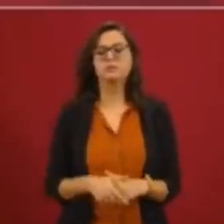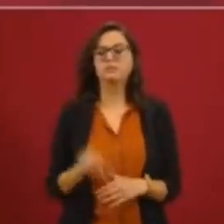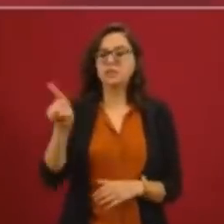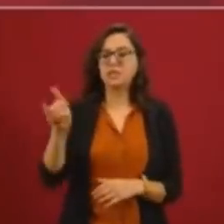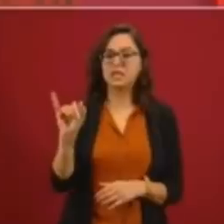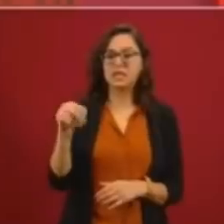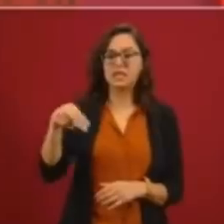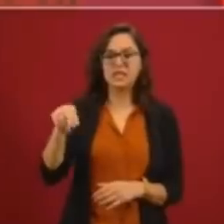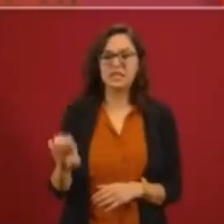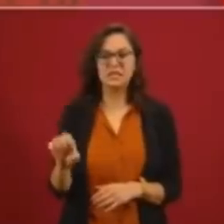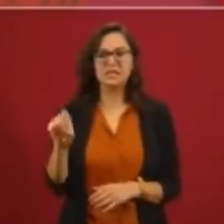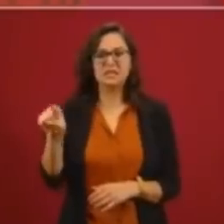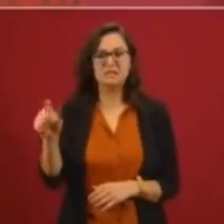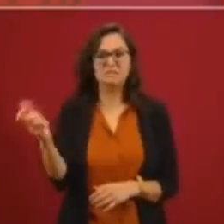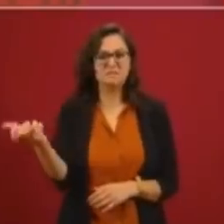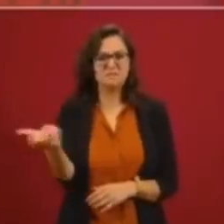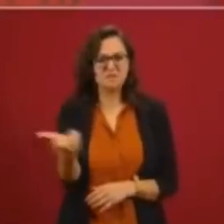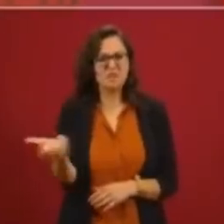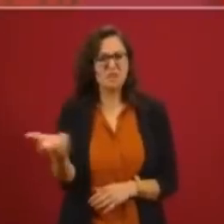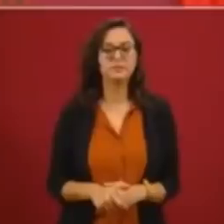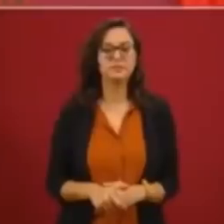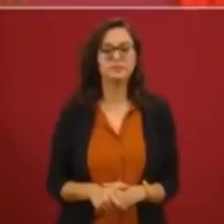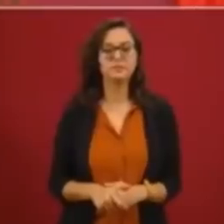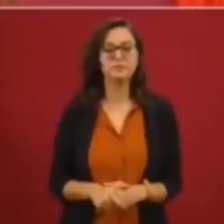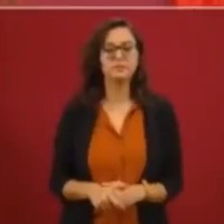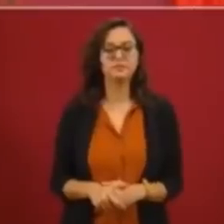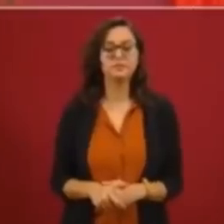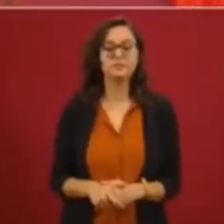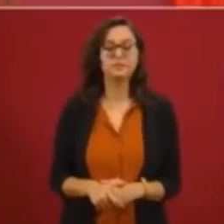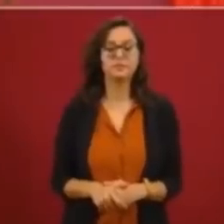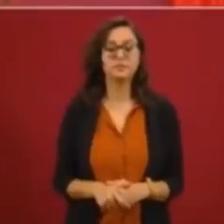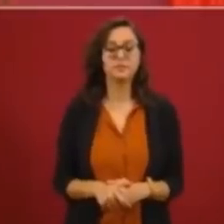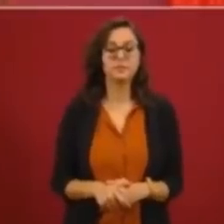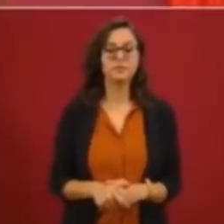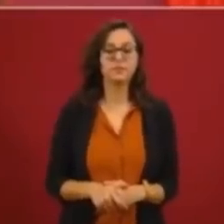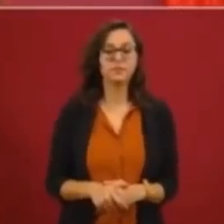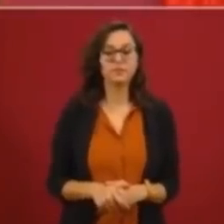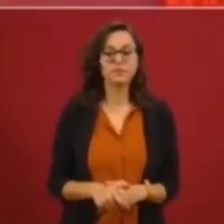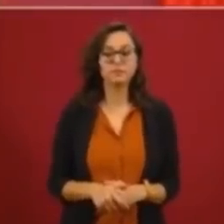INE en ese entonces? Resolvió